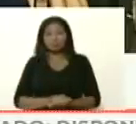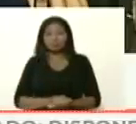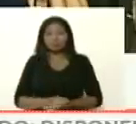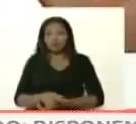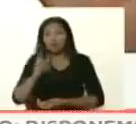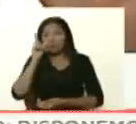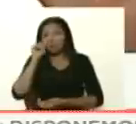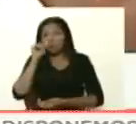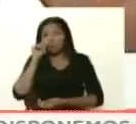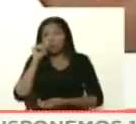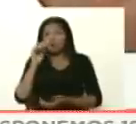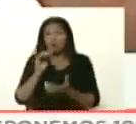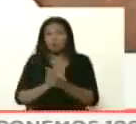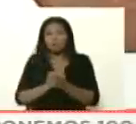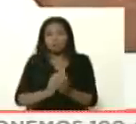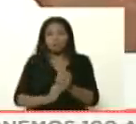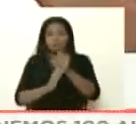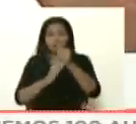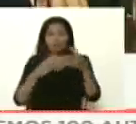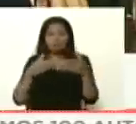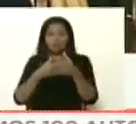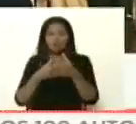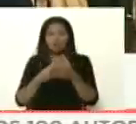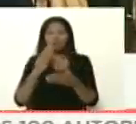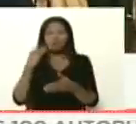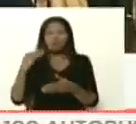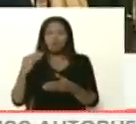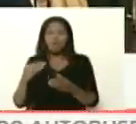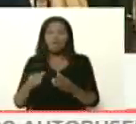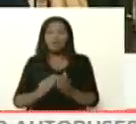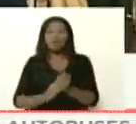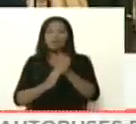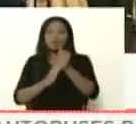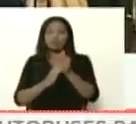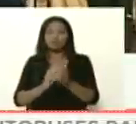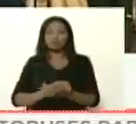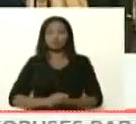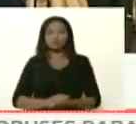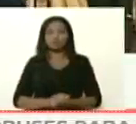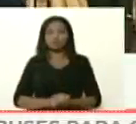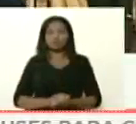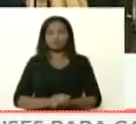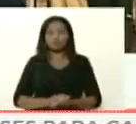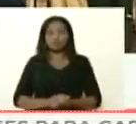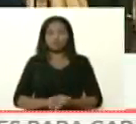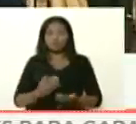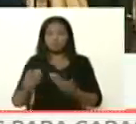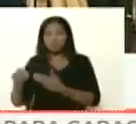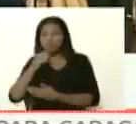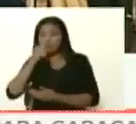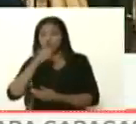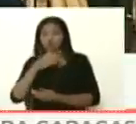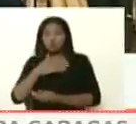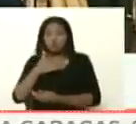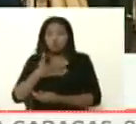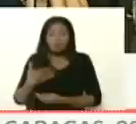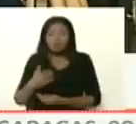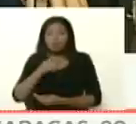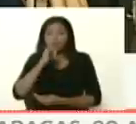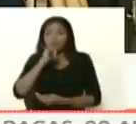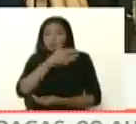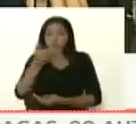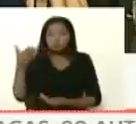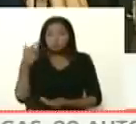Alvarado, compañero, dirigente sindical, joven líder sindical. Vamos a darle el micrófono, yo quisiera, bueno, que informes a